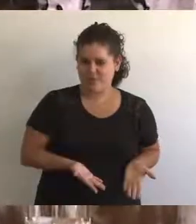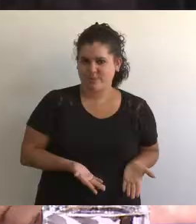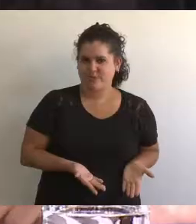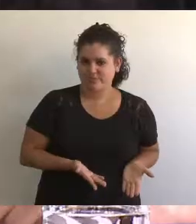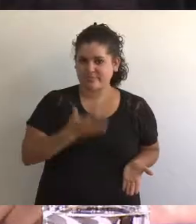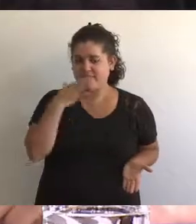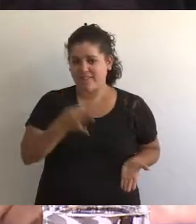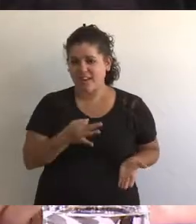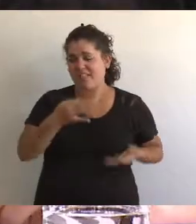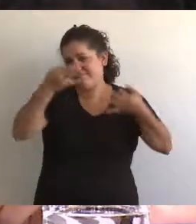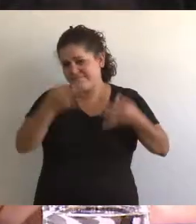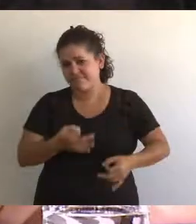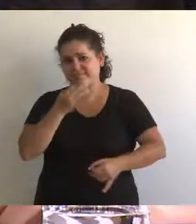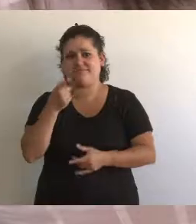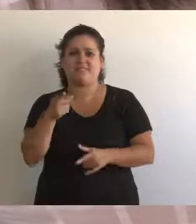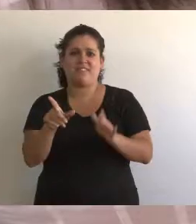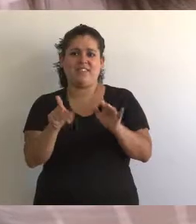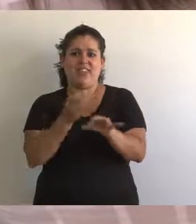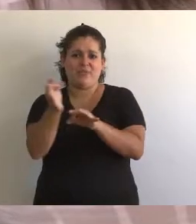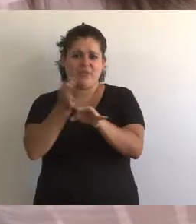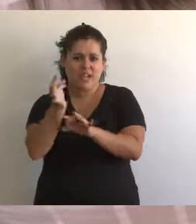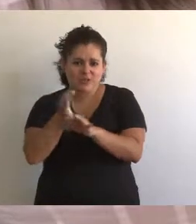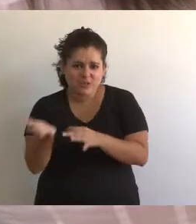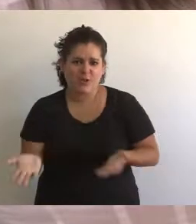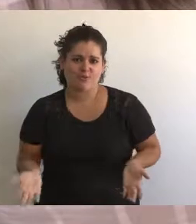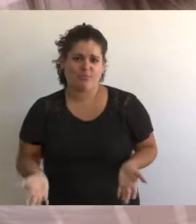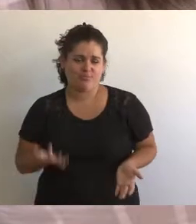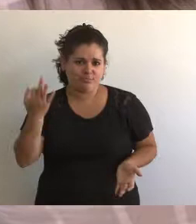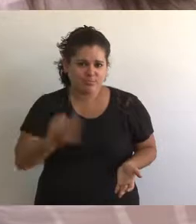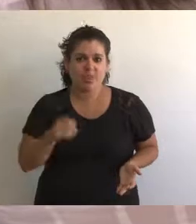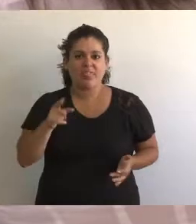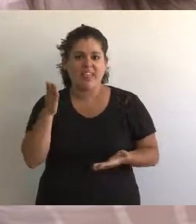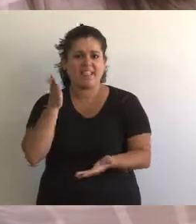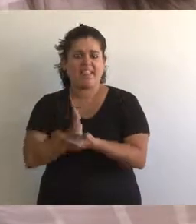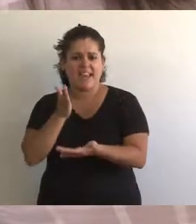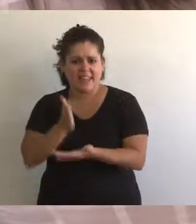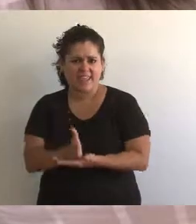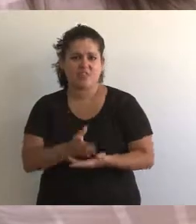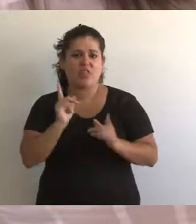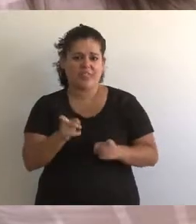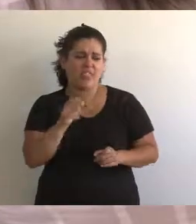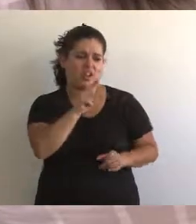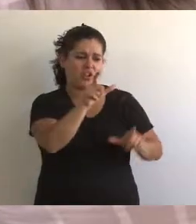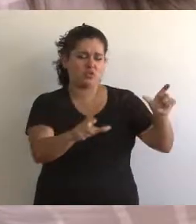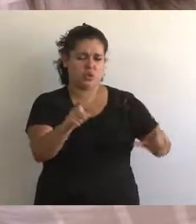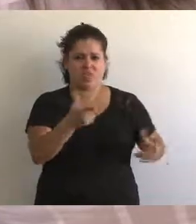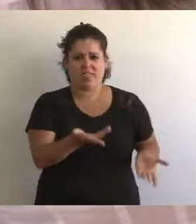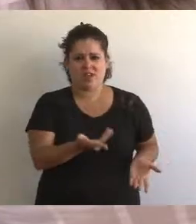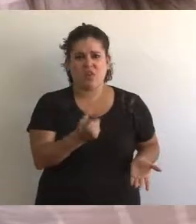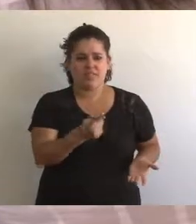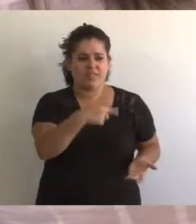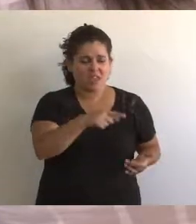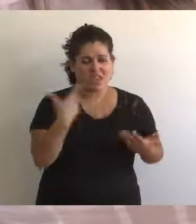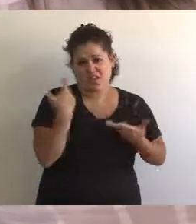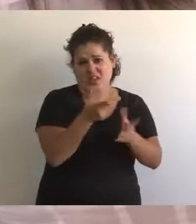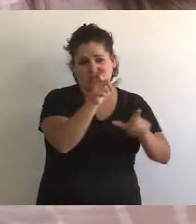Constitución. En realidad establece la educación del derecho de los